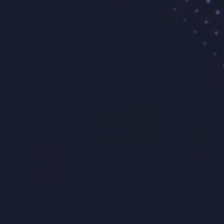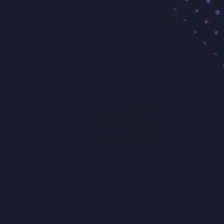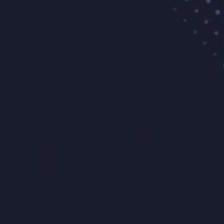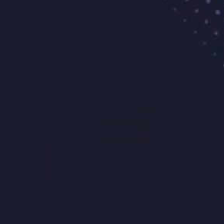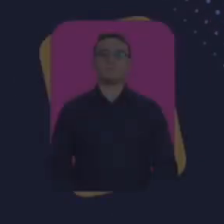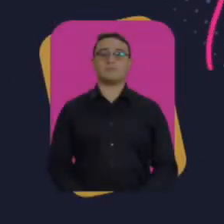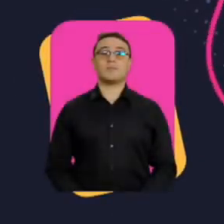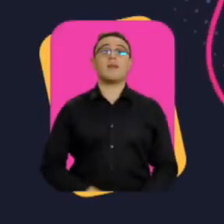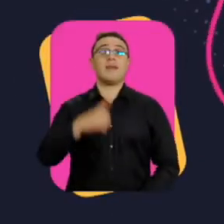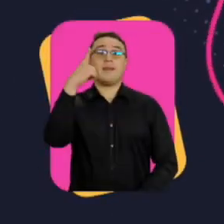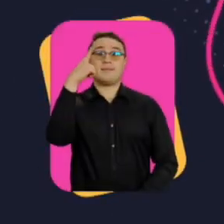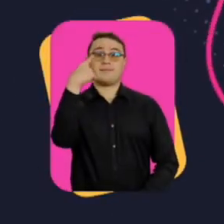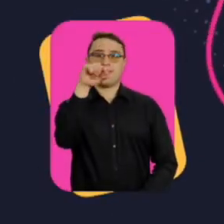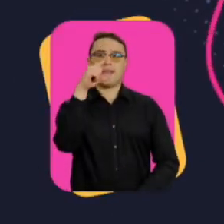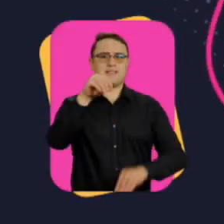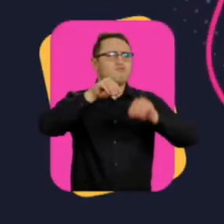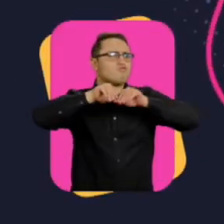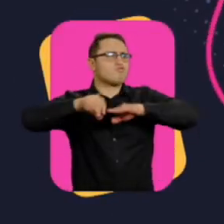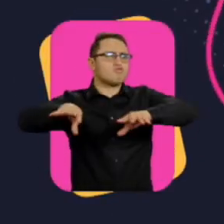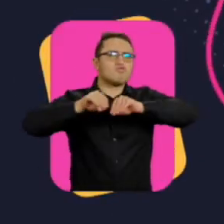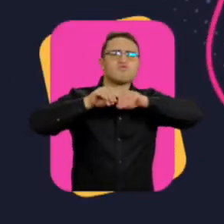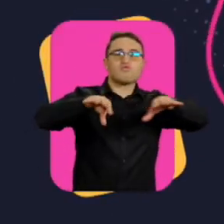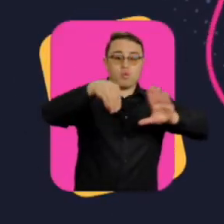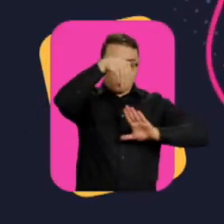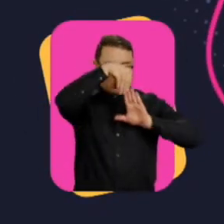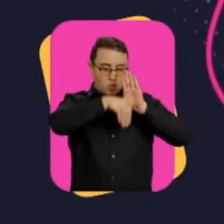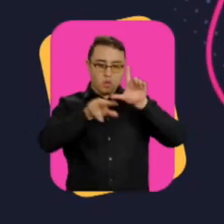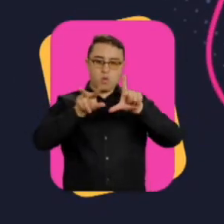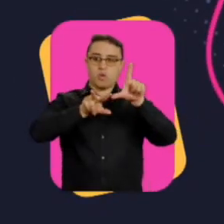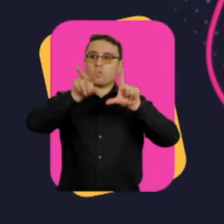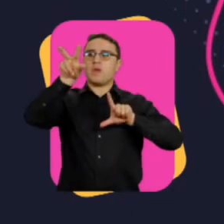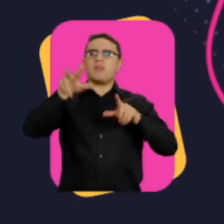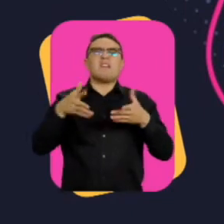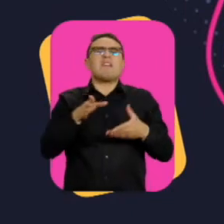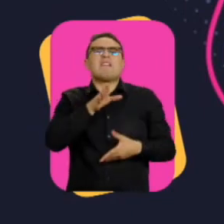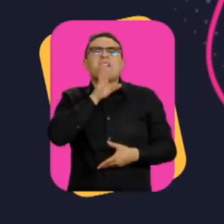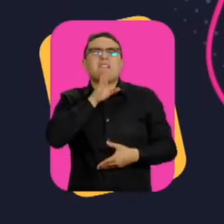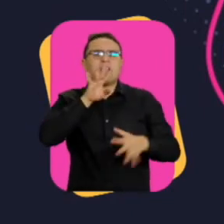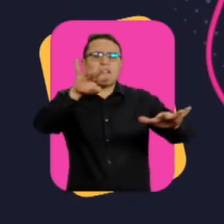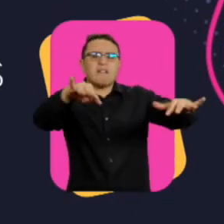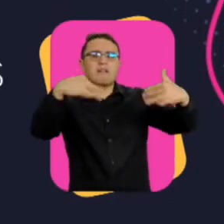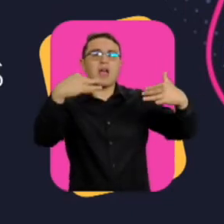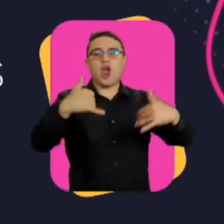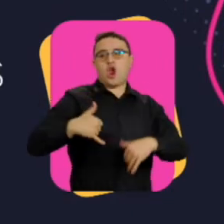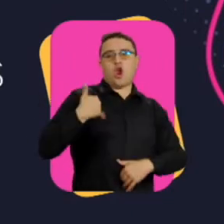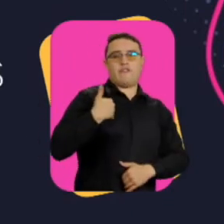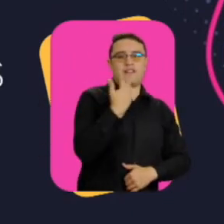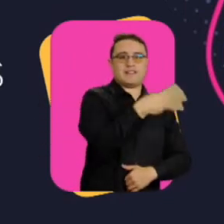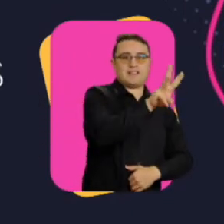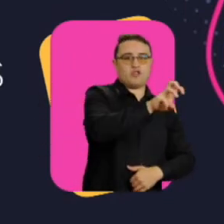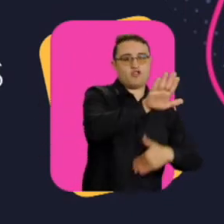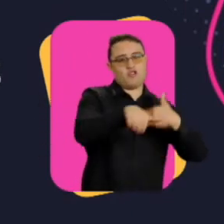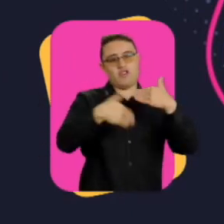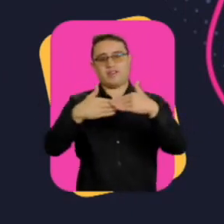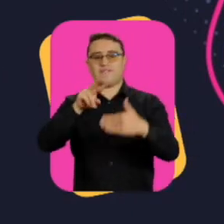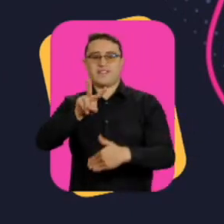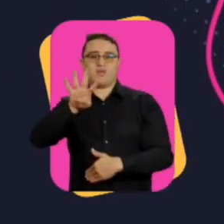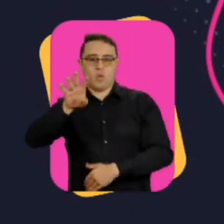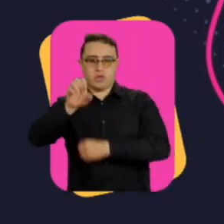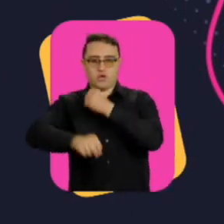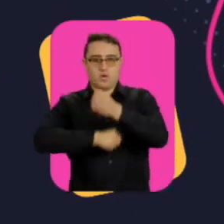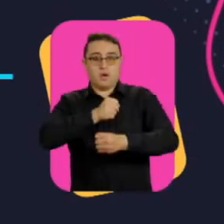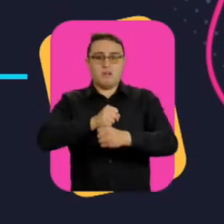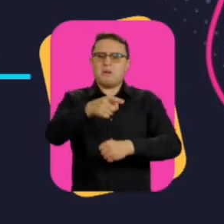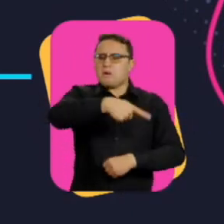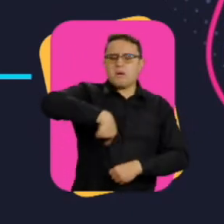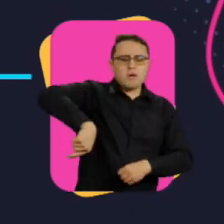El consumo digital de nuestros contenidos se registra principalmente entre jóvenes de 18 a 24 años, que